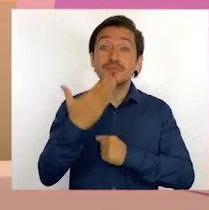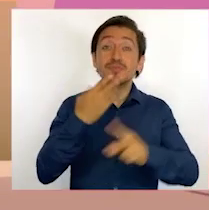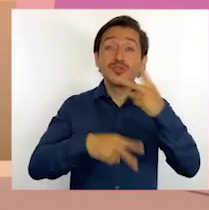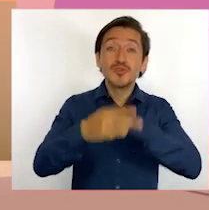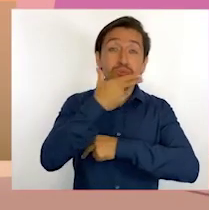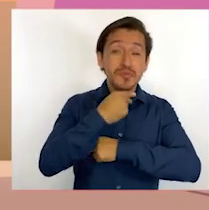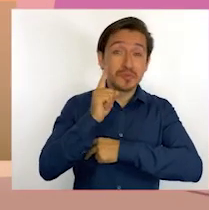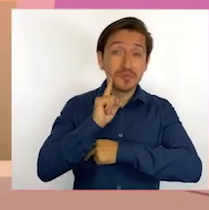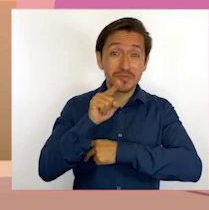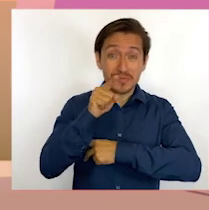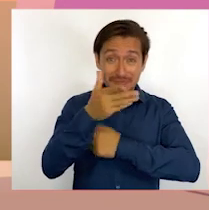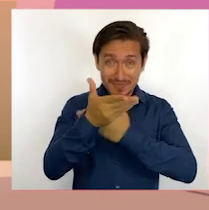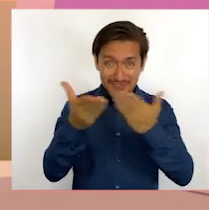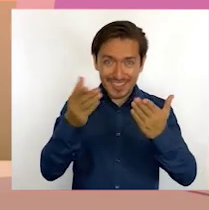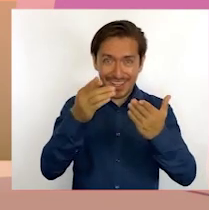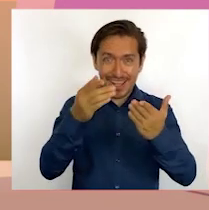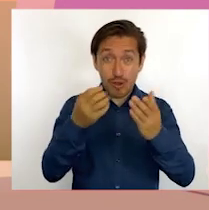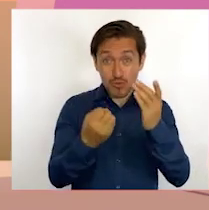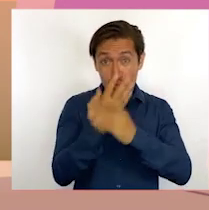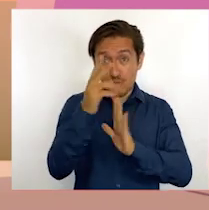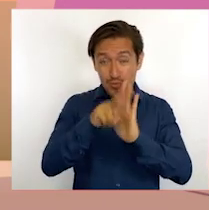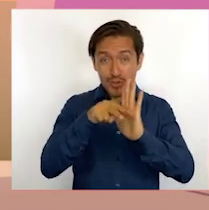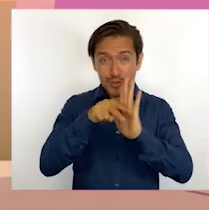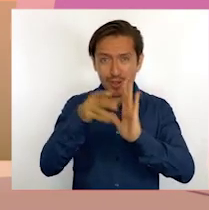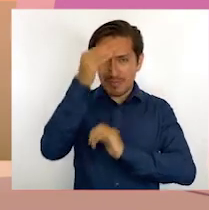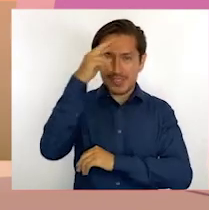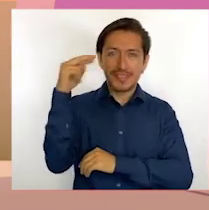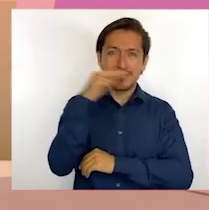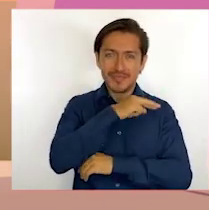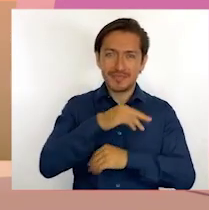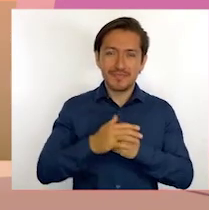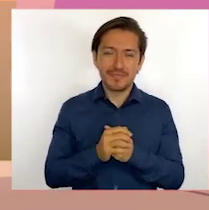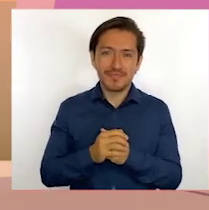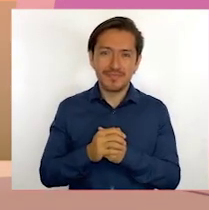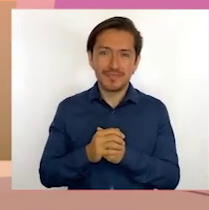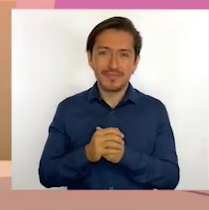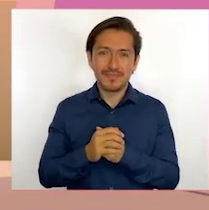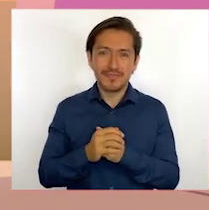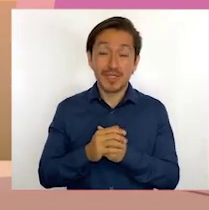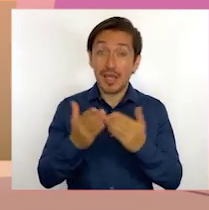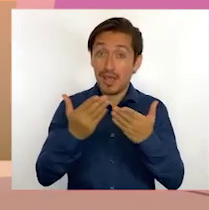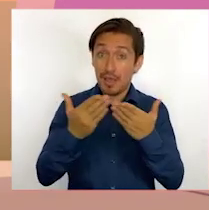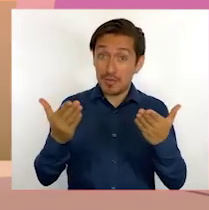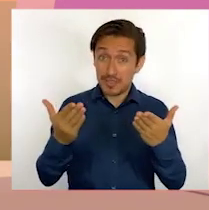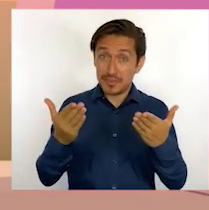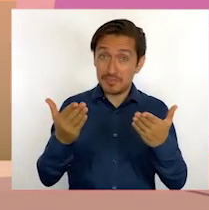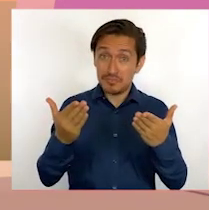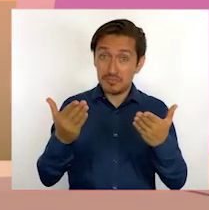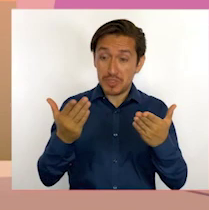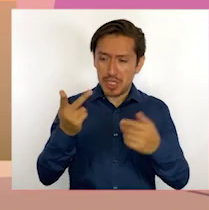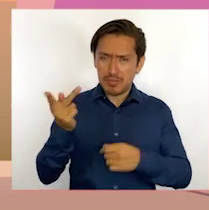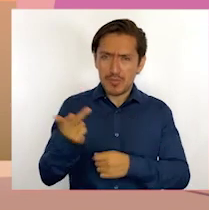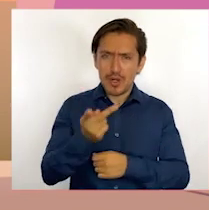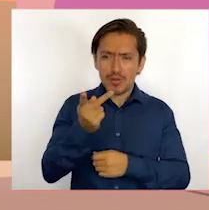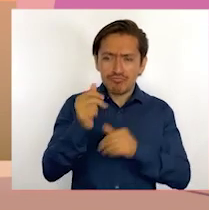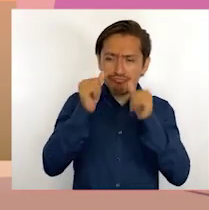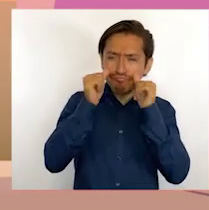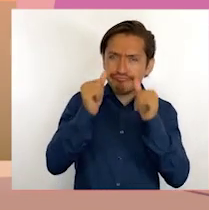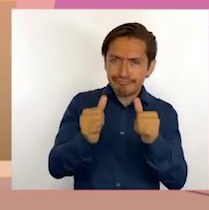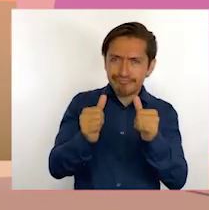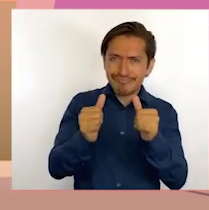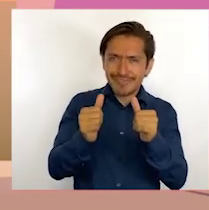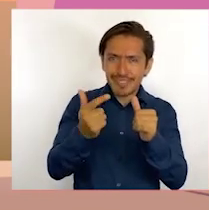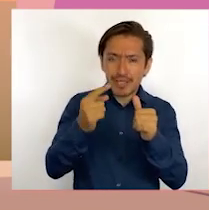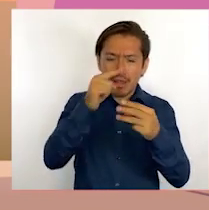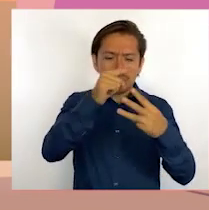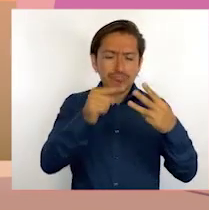Bienvenidos y bienvenidas a una cápsula más de Aprende Rápido. A continuación, escucharán la pregunta y deberán elegir